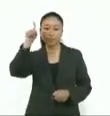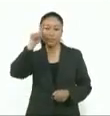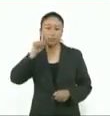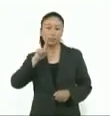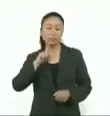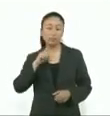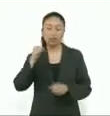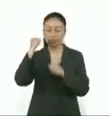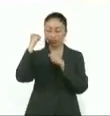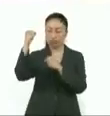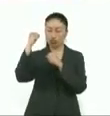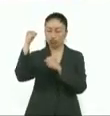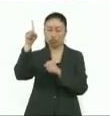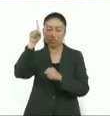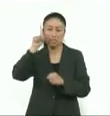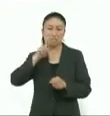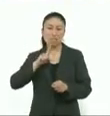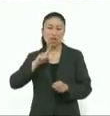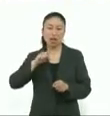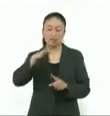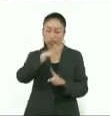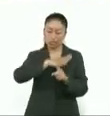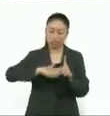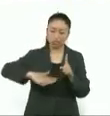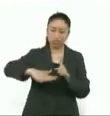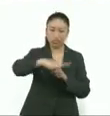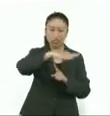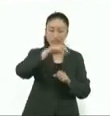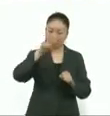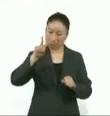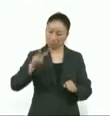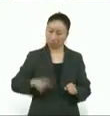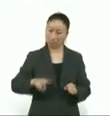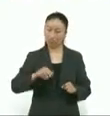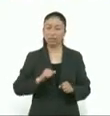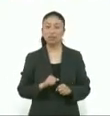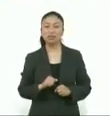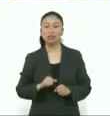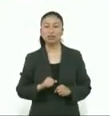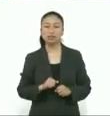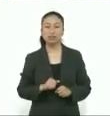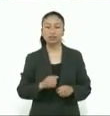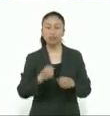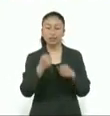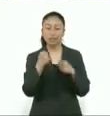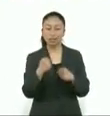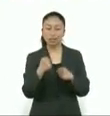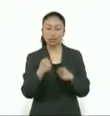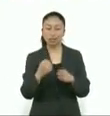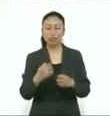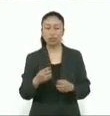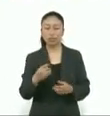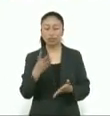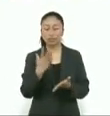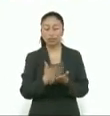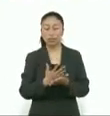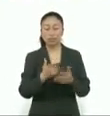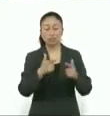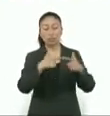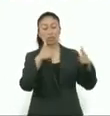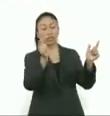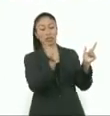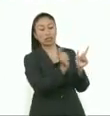movimiento feminista. Tenemos que lograr que el poder deje de estar al servicio de las élites